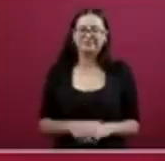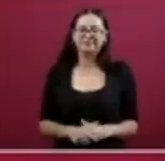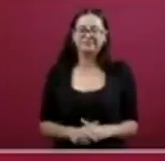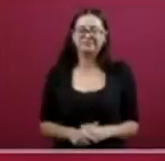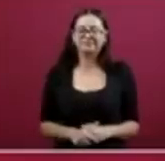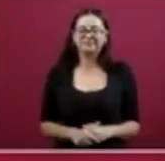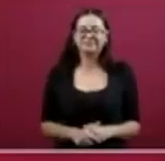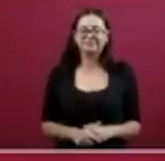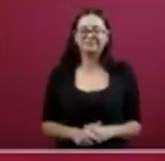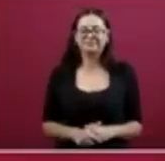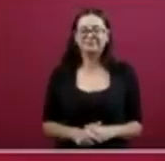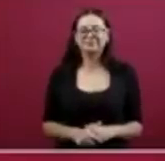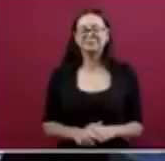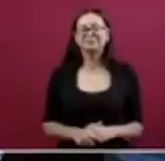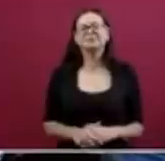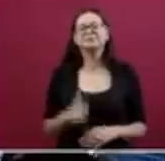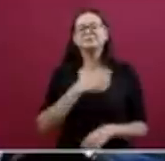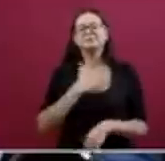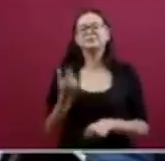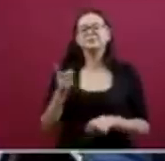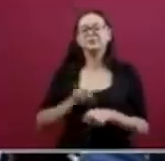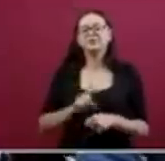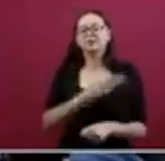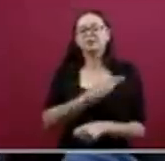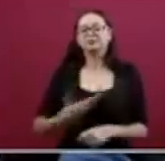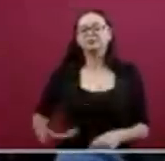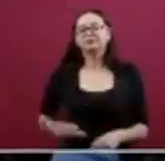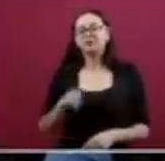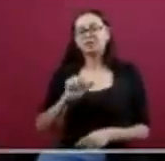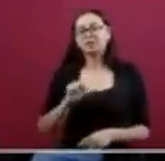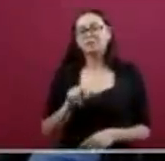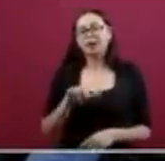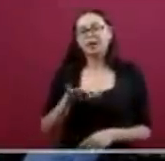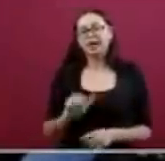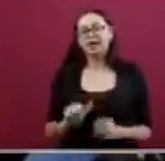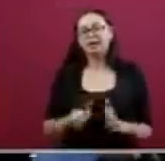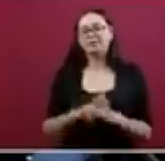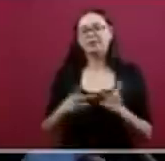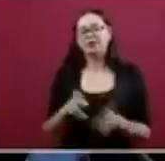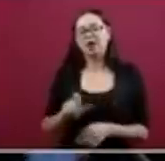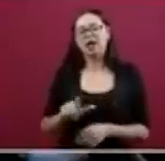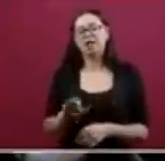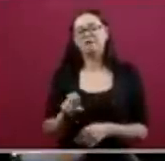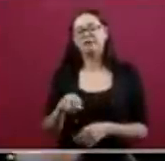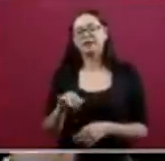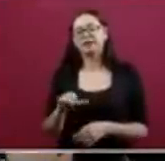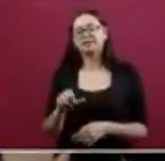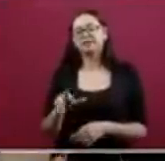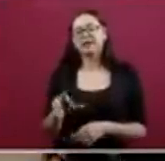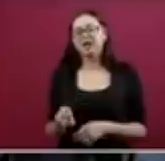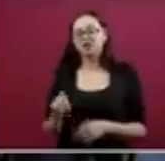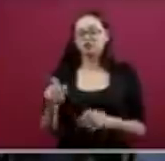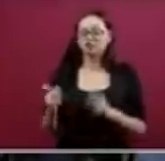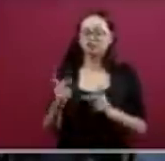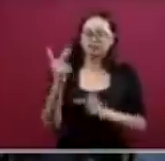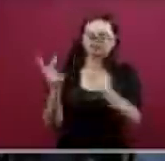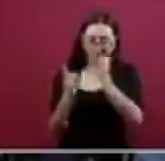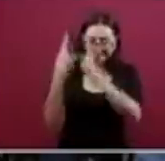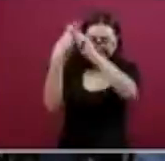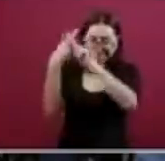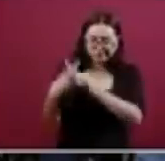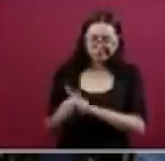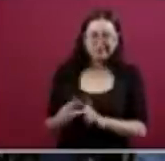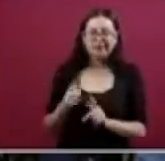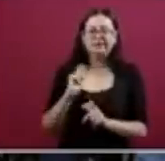Buenos días, presidente. Mariana León, del Financiero. Preguntarle sobre esta encuesta que publicamos hoy. Dice específicamente que el 82%